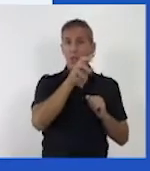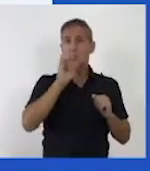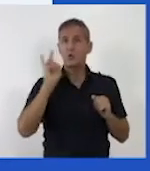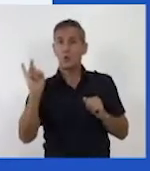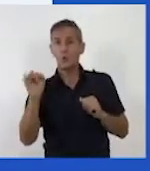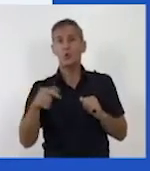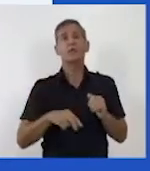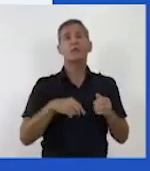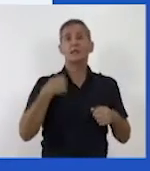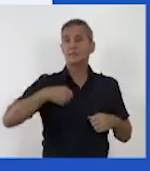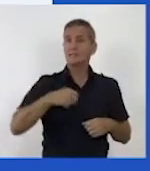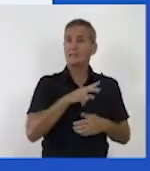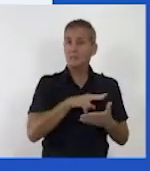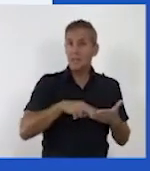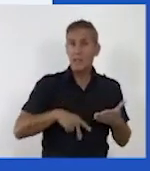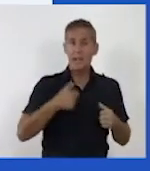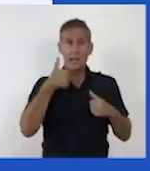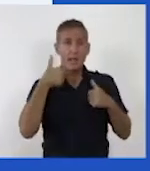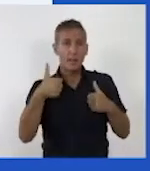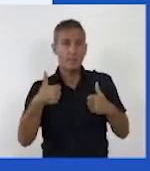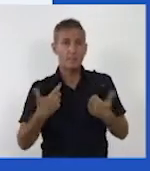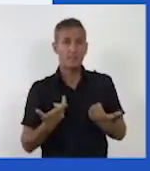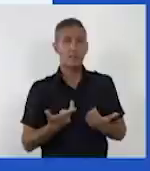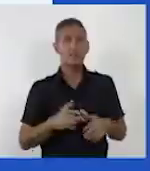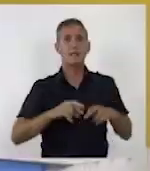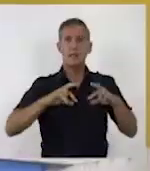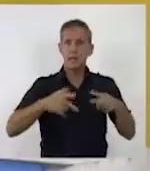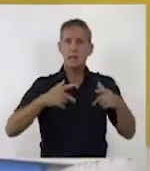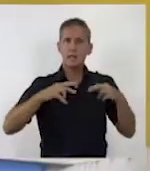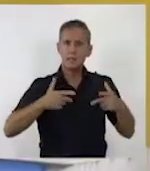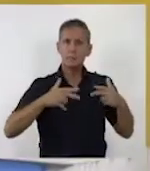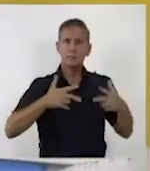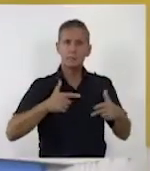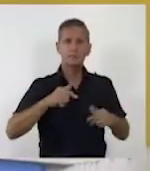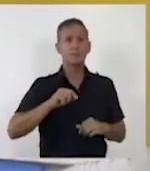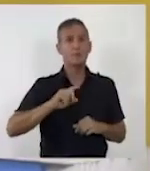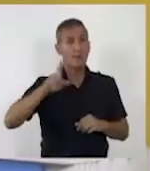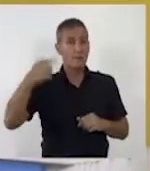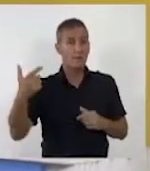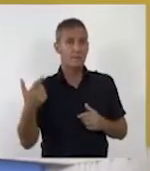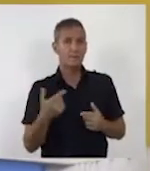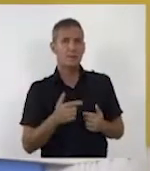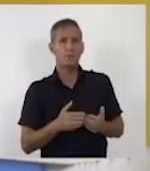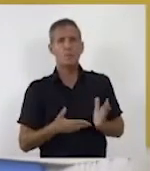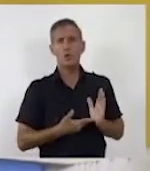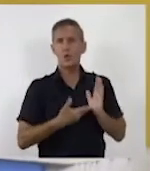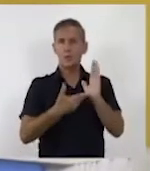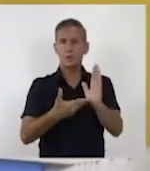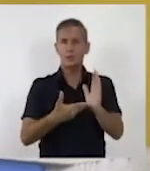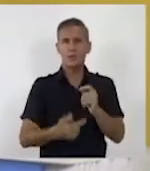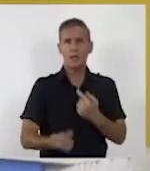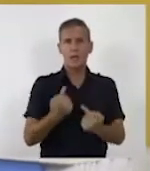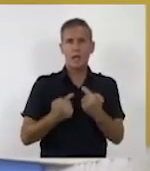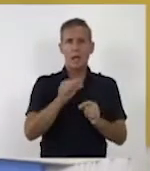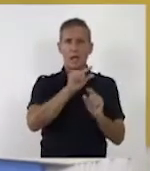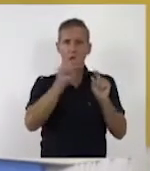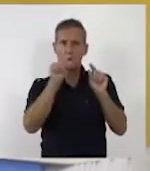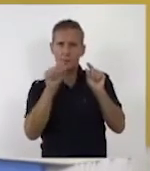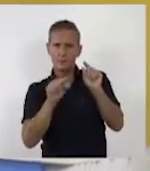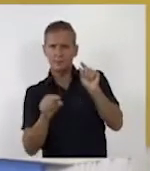pues deben leer bien tantas veces como sea necesario el quiz ahora a continuación les voy a presentar unas oraciones